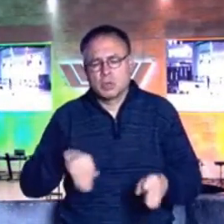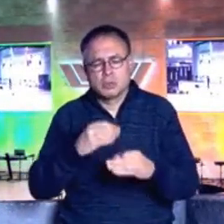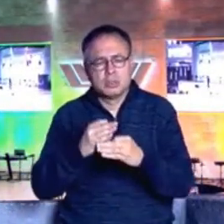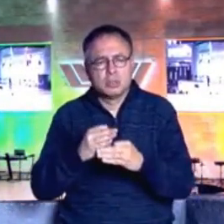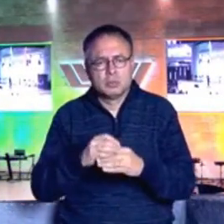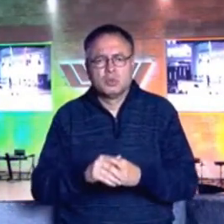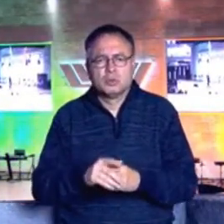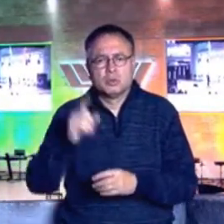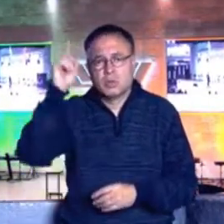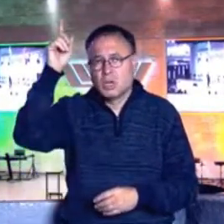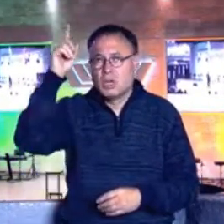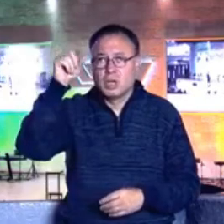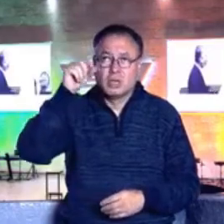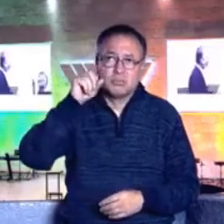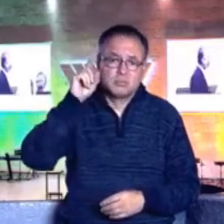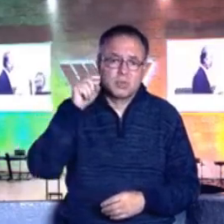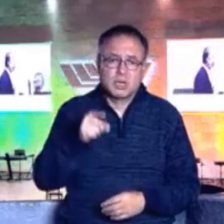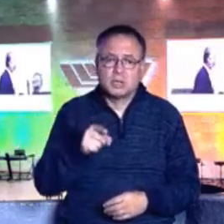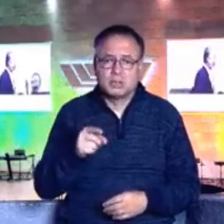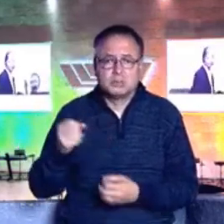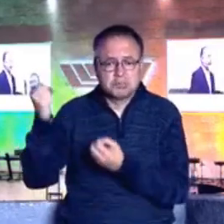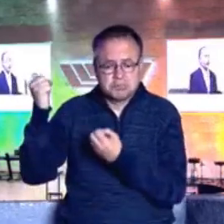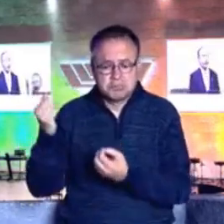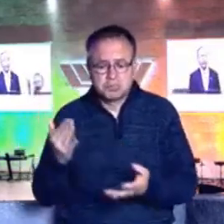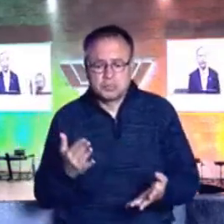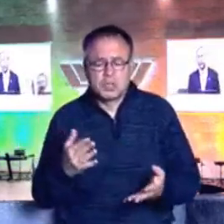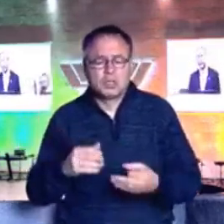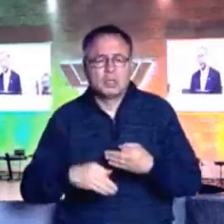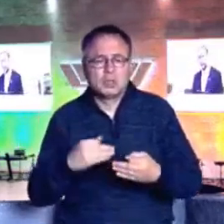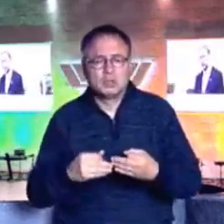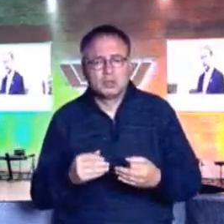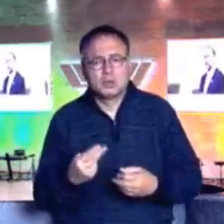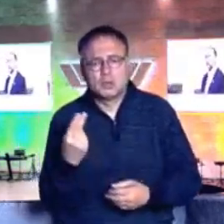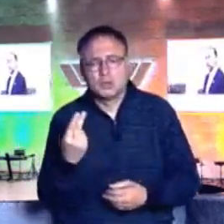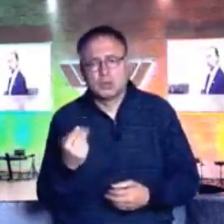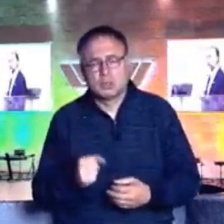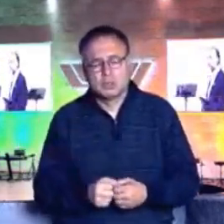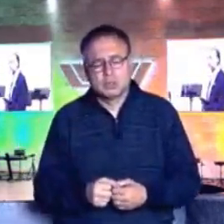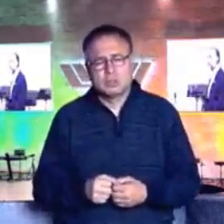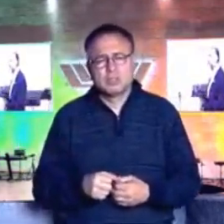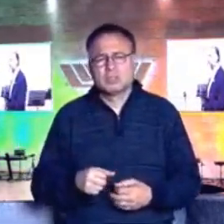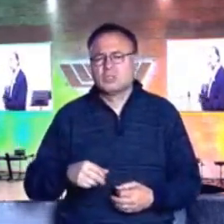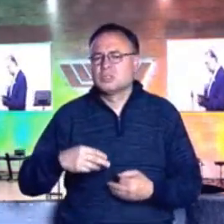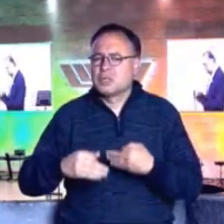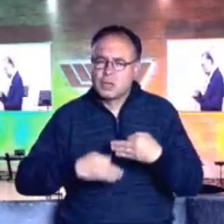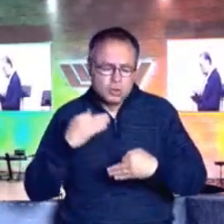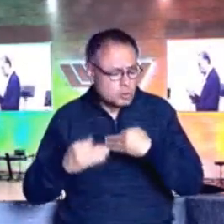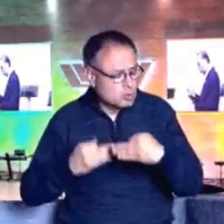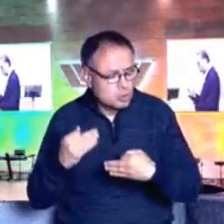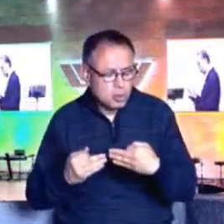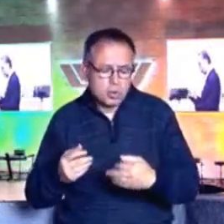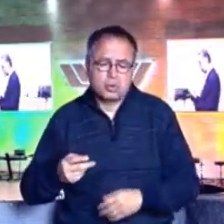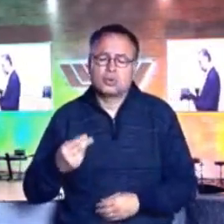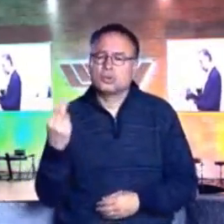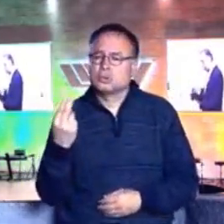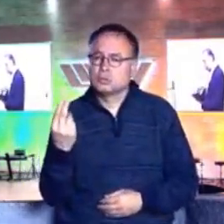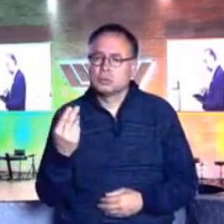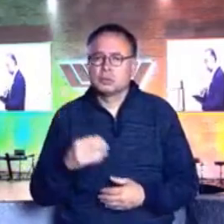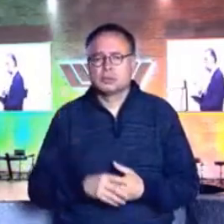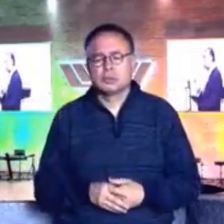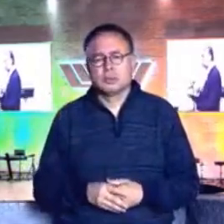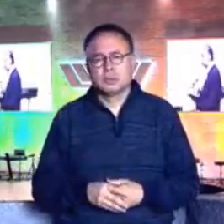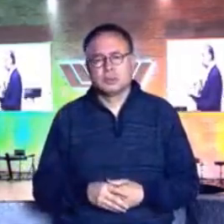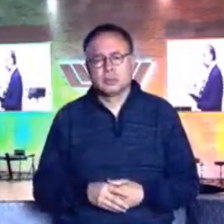necesitas de qué te quiere proveer de todo o de casi todo todo de todo en